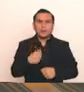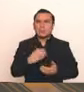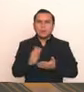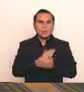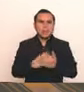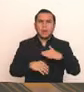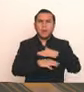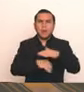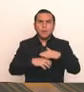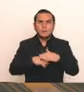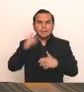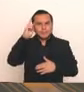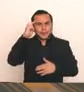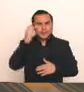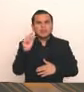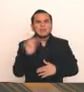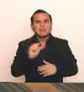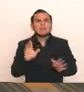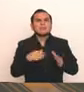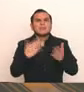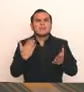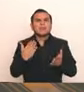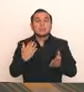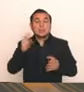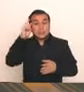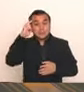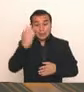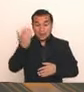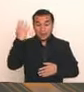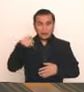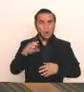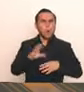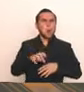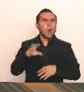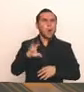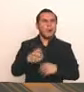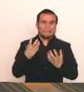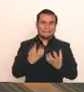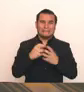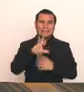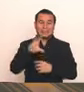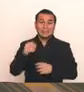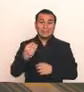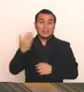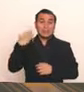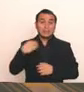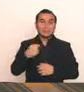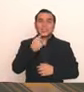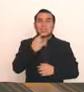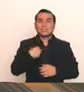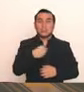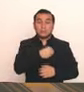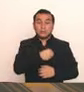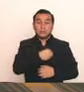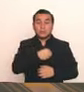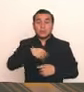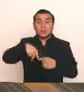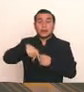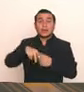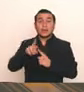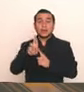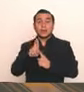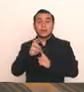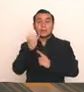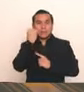pidiendo financiamiento por todos los hermanos en los últimos 30 años según un estudio del doctor salvador arias los gobiernos de arena únicamente arena